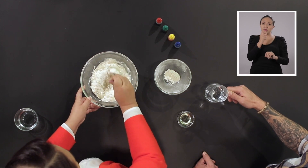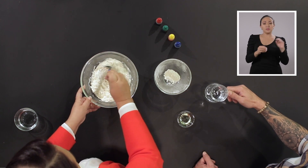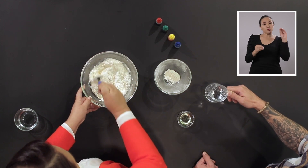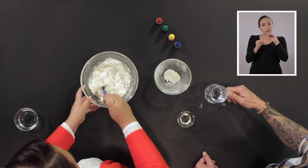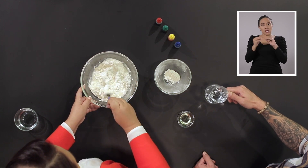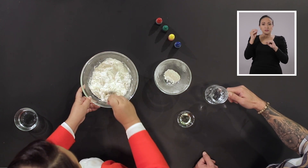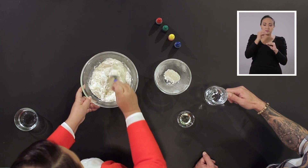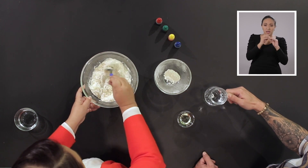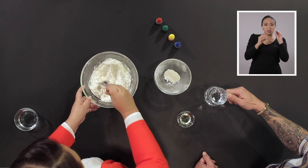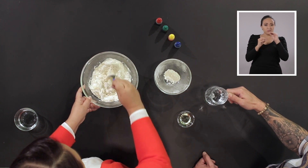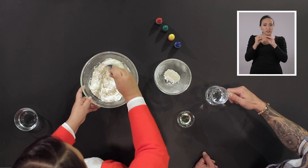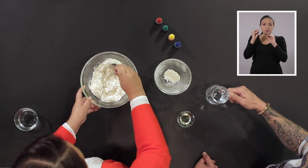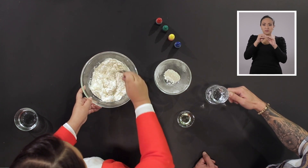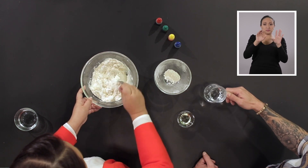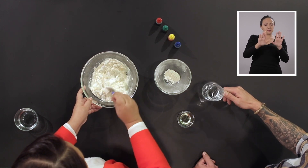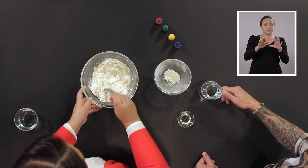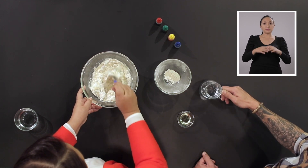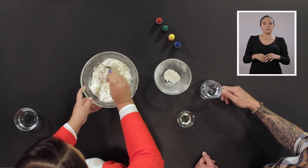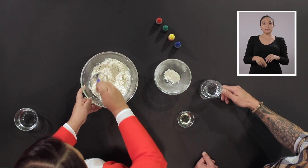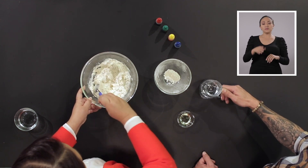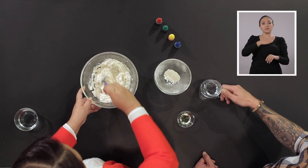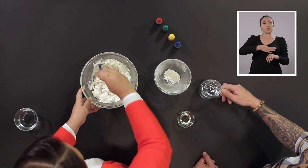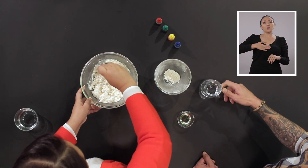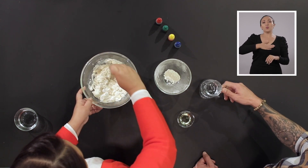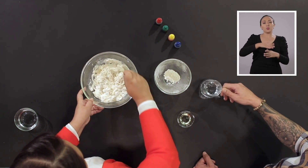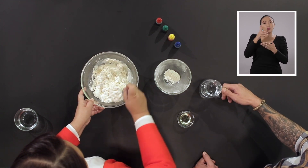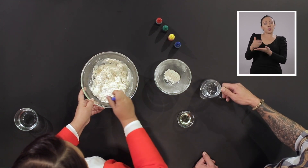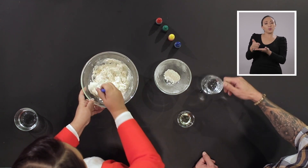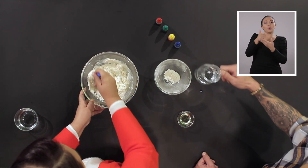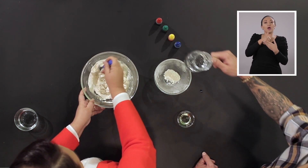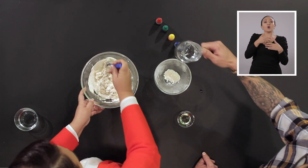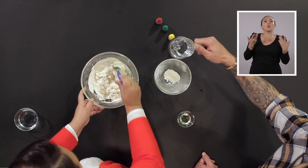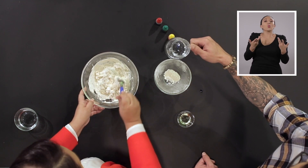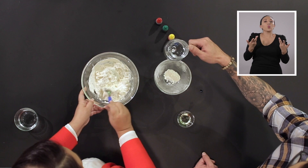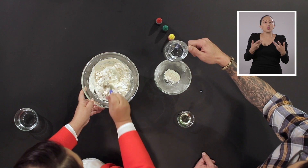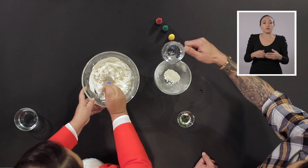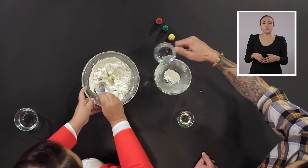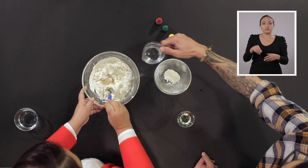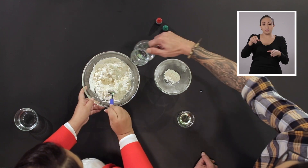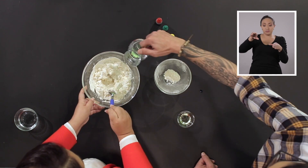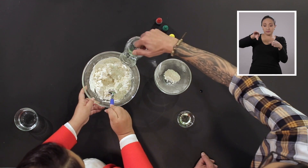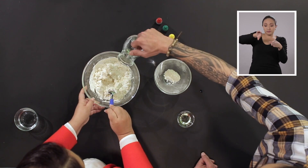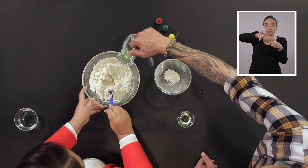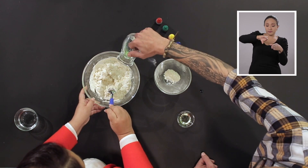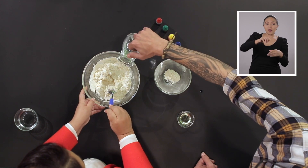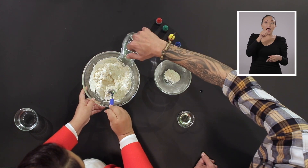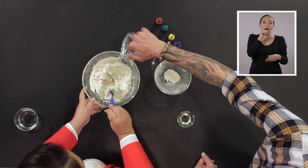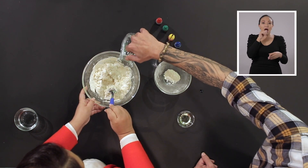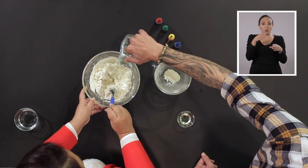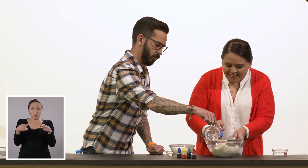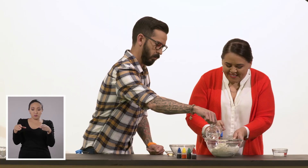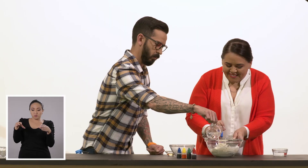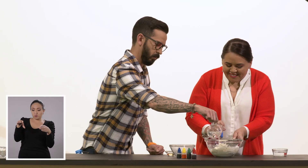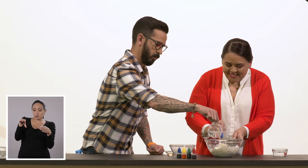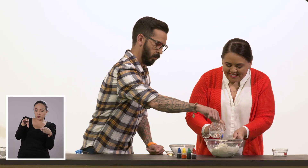poniendo. ¿Me puedes, por favor, ayudar? Vamos a ir poniendo. Un más de agua, ¿no? Sí, un poquito más de agua, por favor.